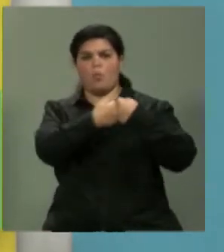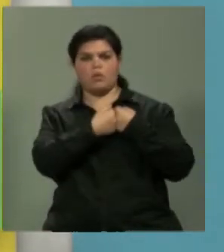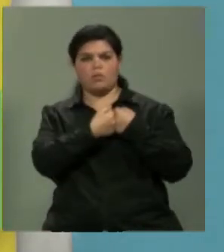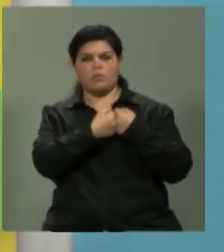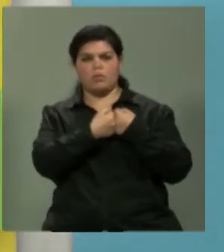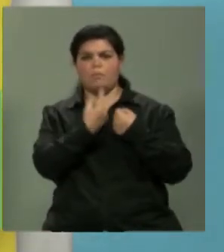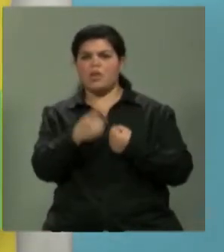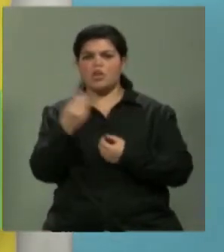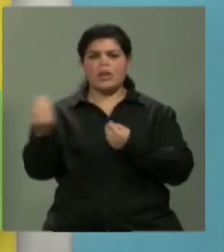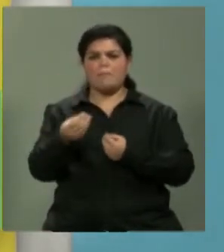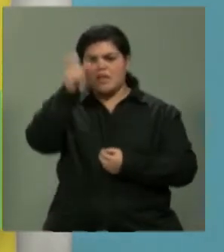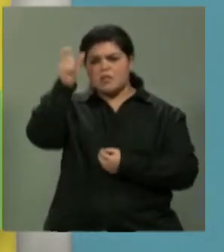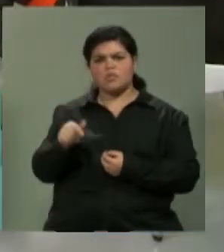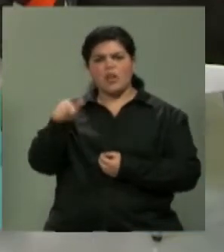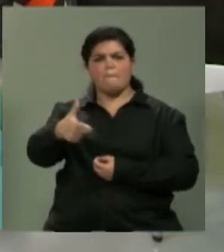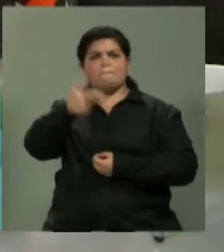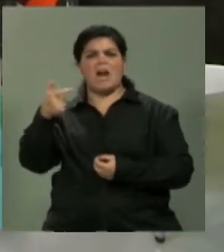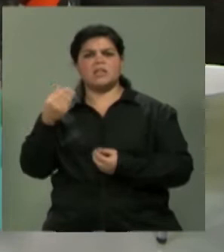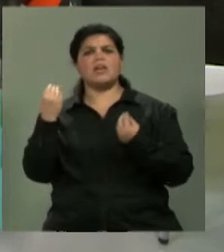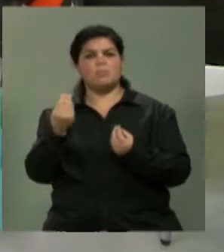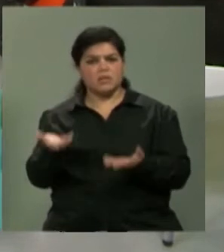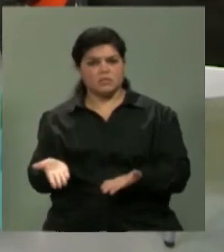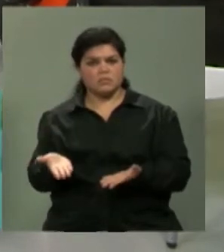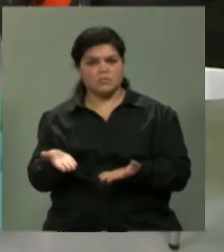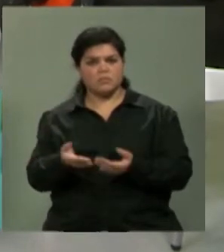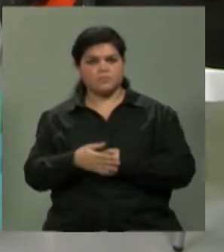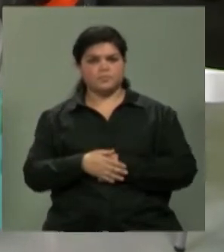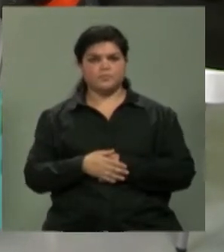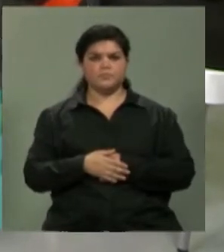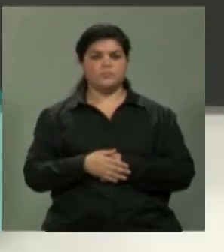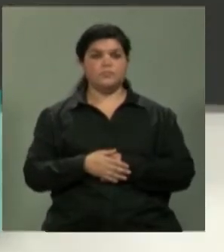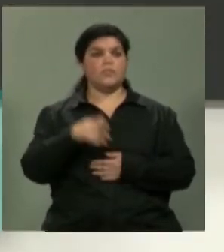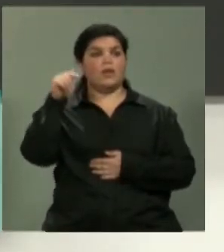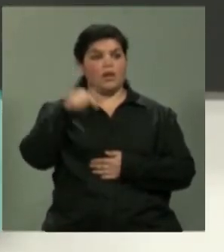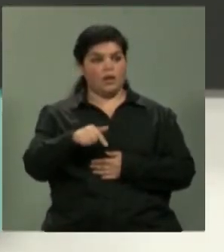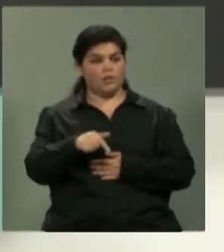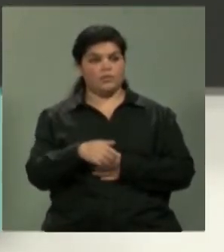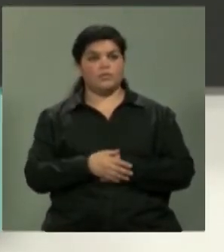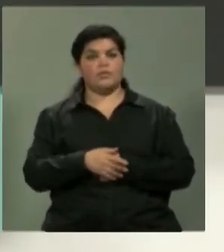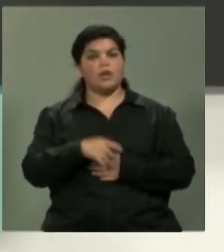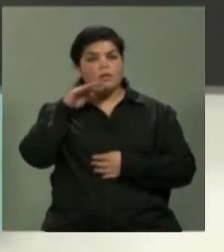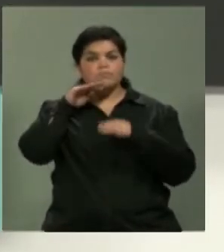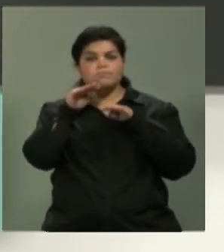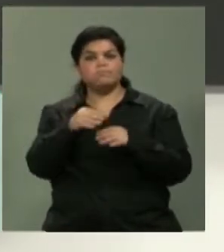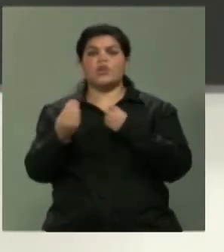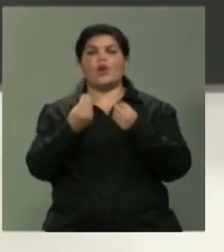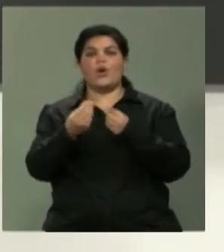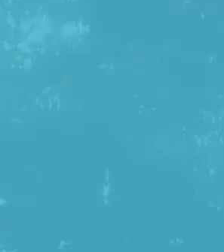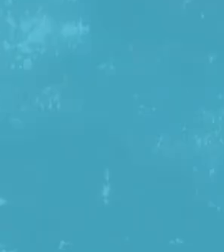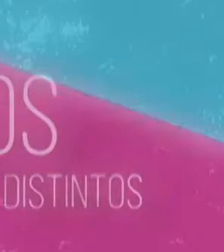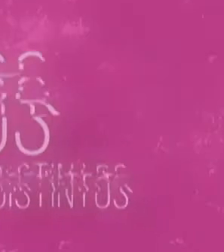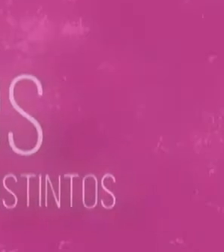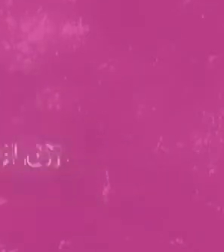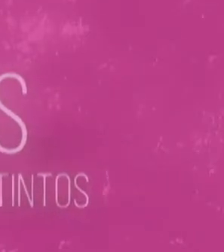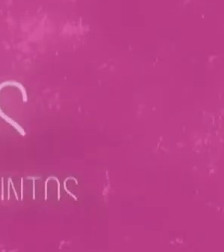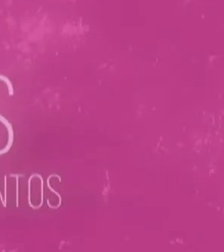¿qué hacemos con la bala que nos mata hoy? Bien, vamos a ir a las redes sociales, que son un termómetro para ver también qué se piensa al respecto de la